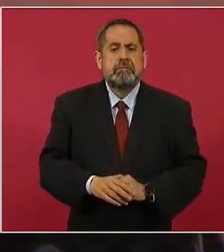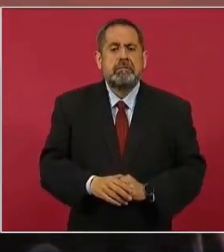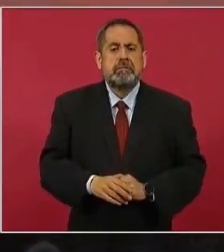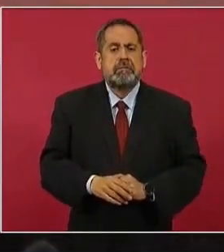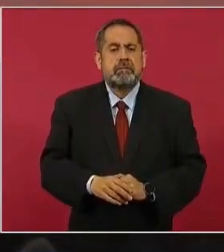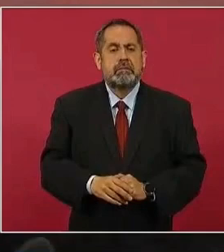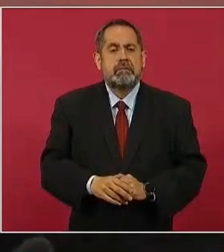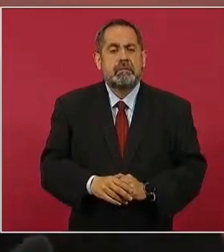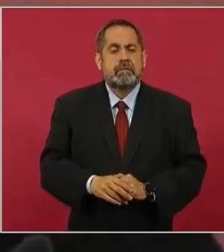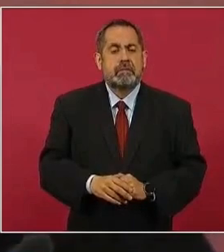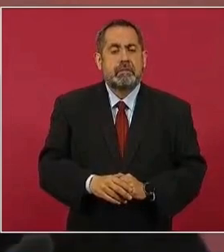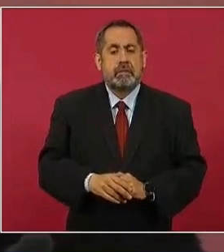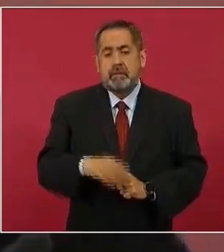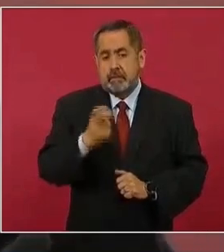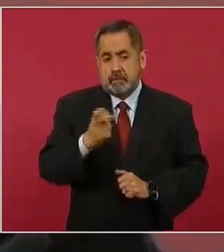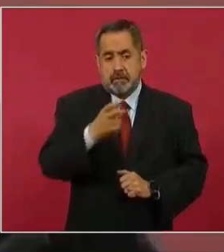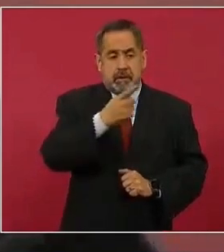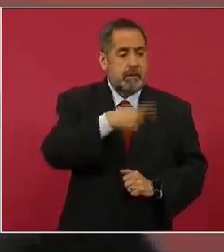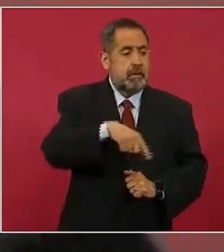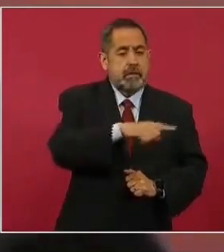O sea, esos